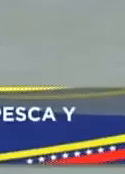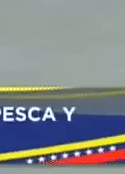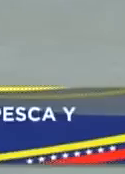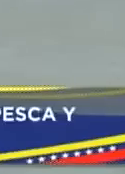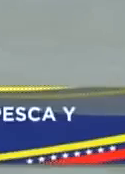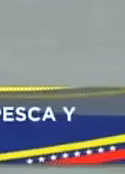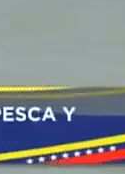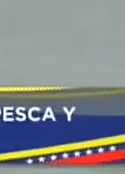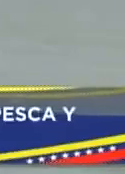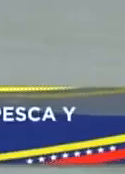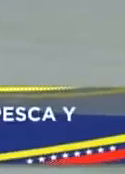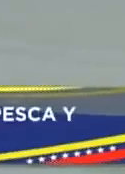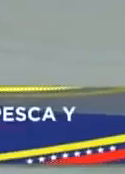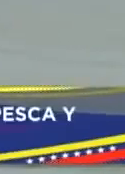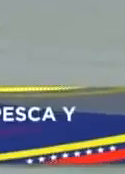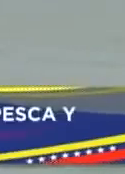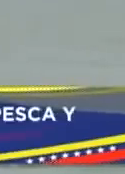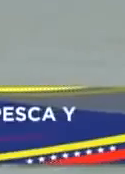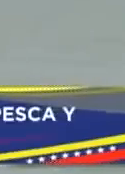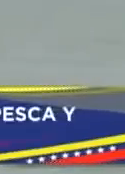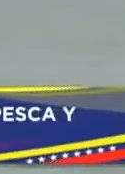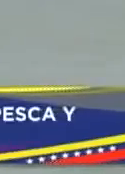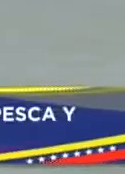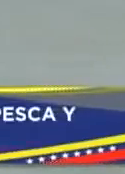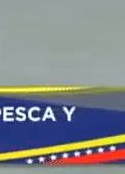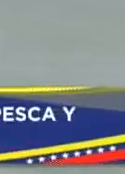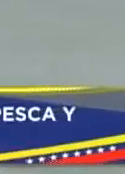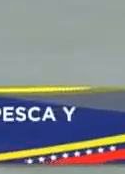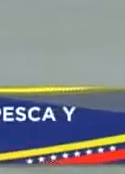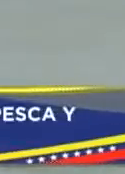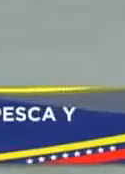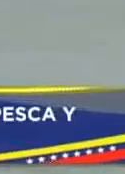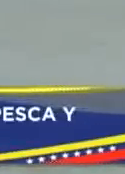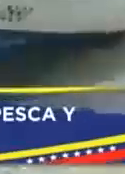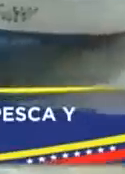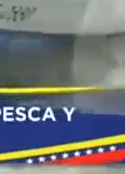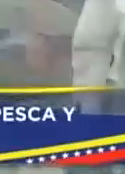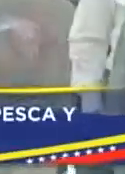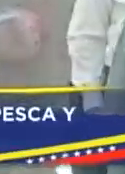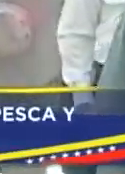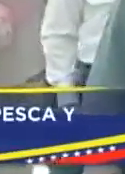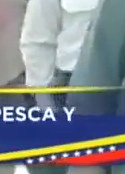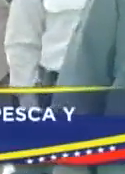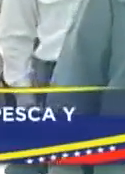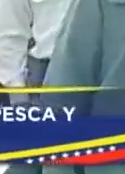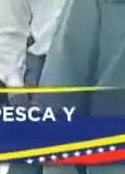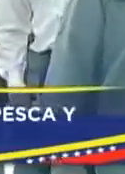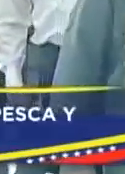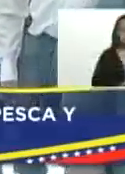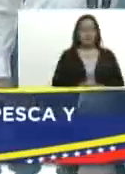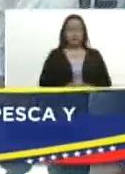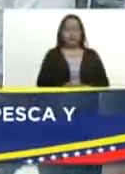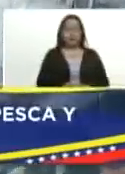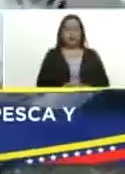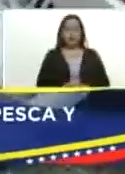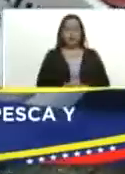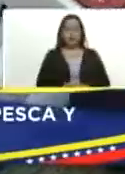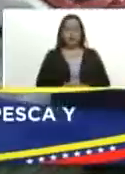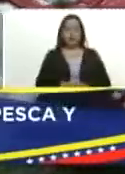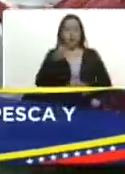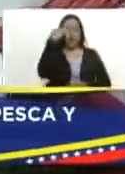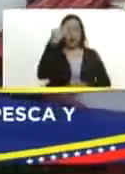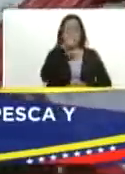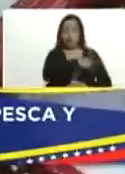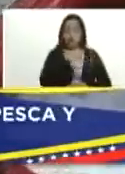revolucionario. Aquí estamos entrando a esta industria de procesamiento